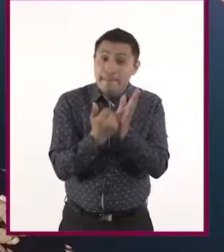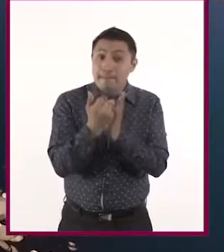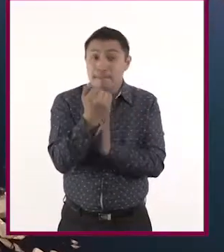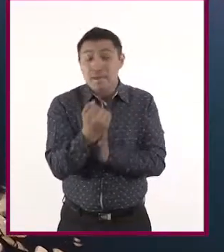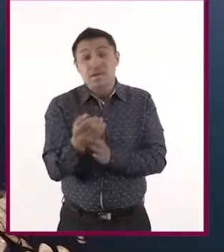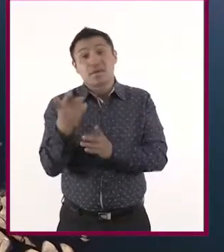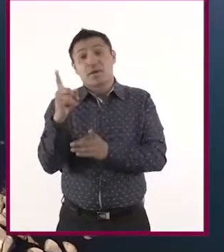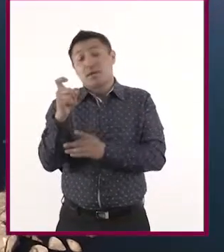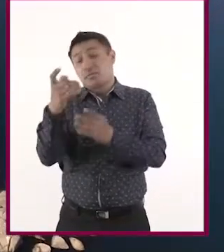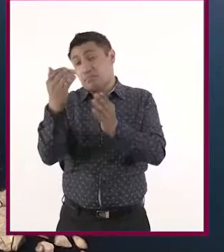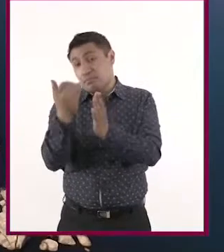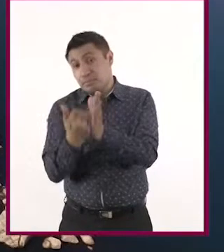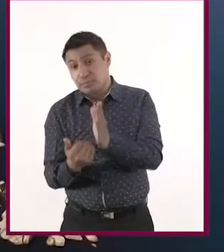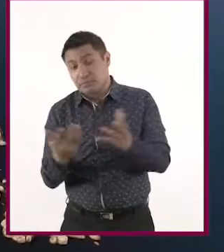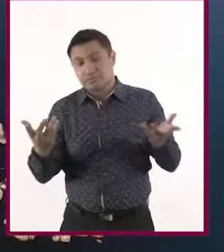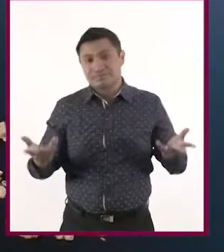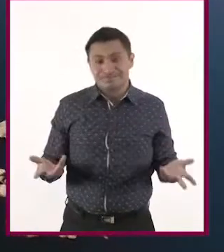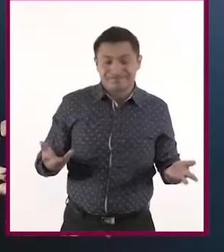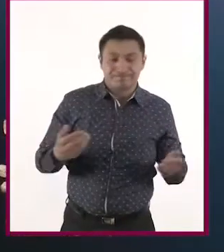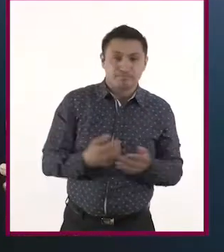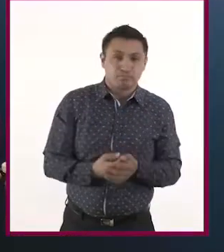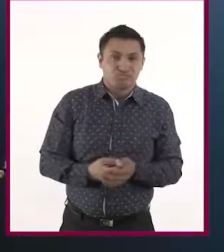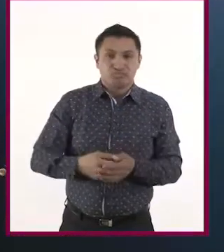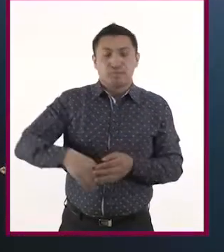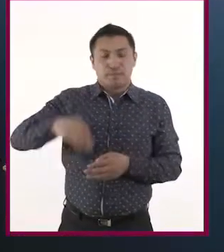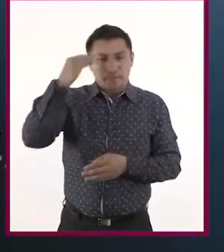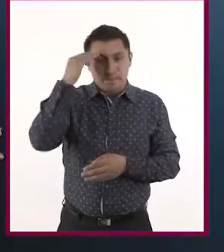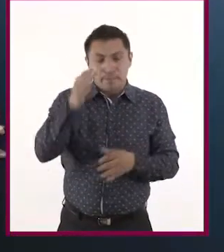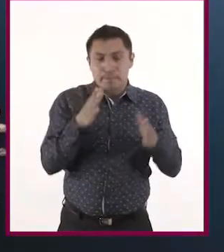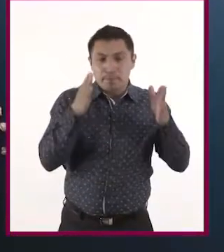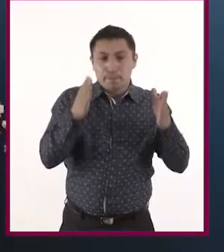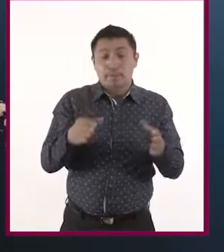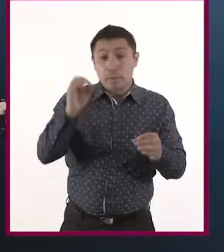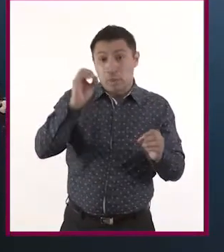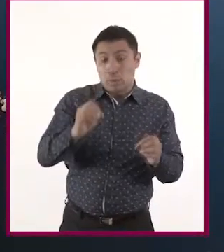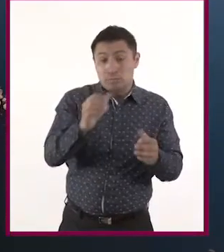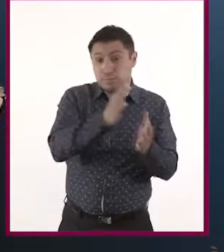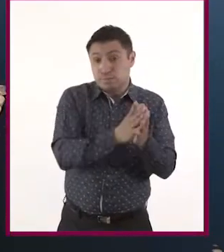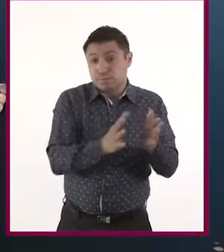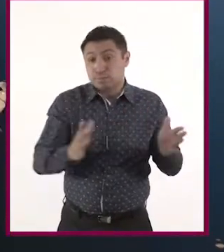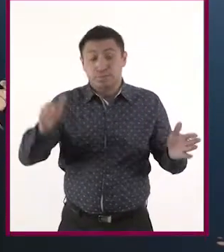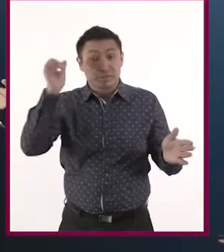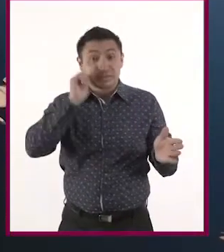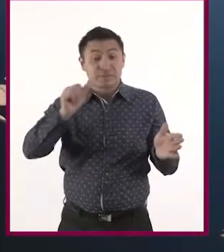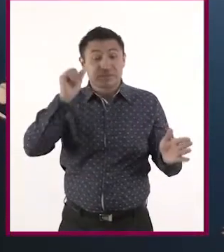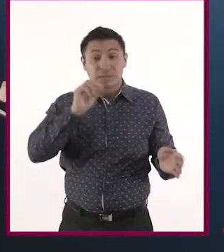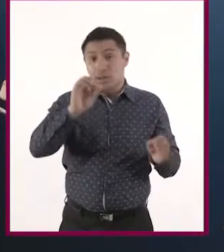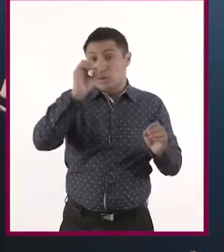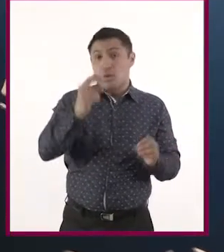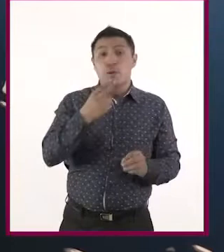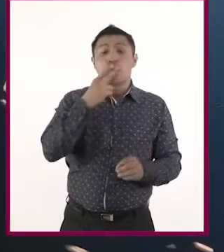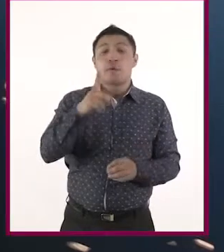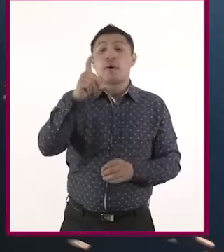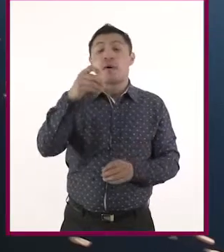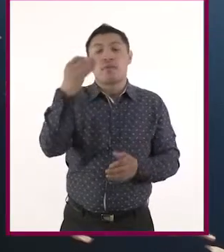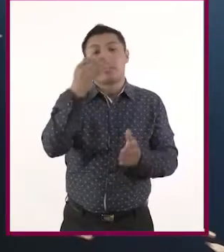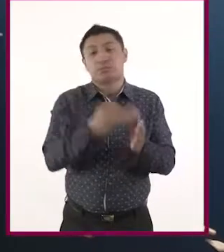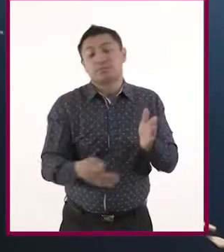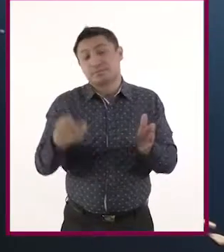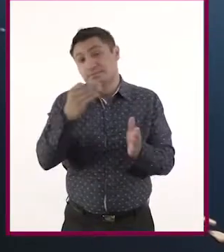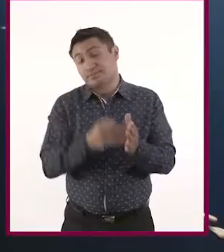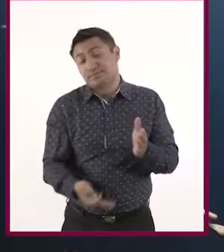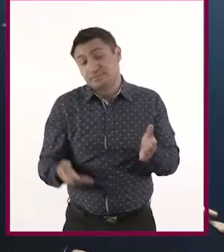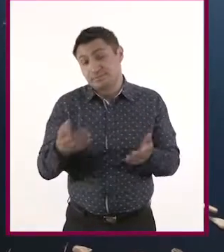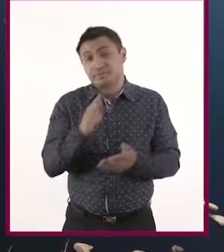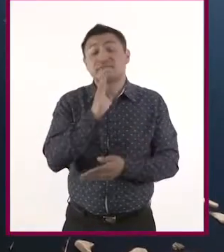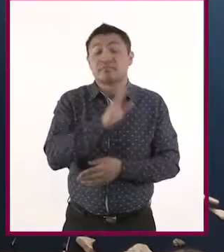cantidad disponible, ya sea durante un periodo o de manera permanente, o cuando el uso de agua se ve restringido por su mala